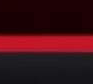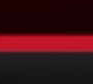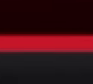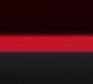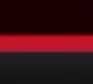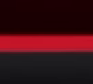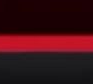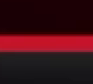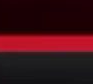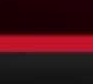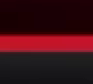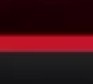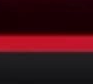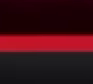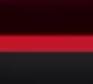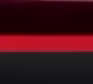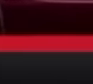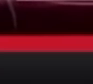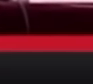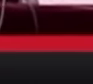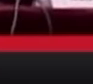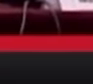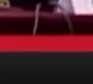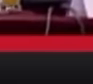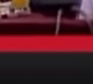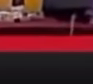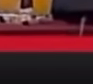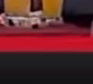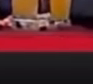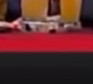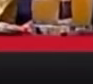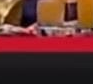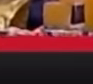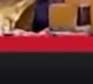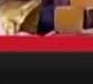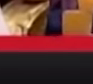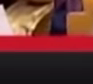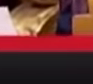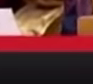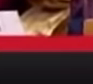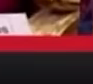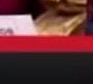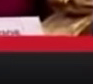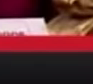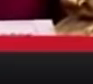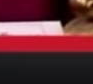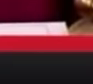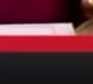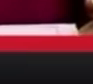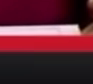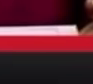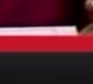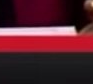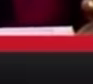de conocer. Estas son las actas de trato directo que se manejaron cuando estábamos bajo el amparo de las reglas de fin de